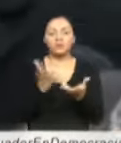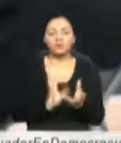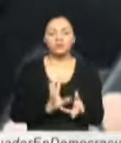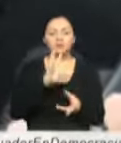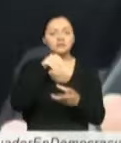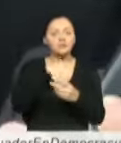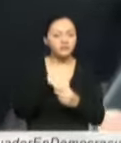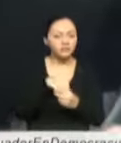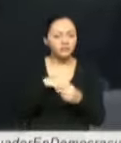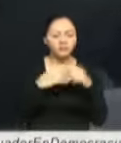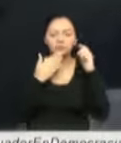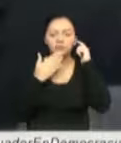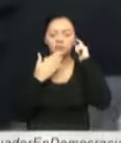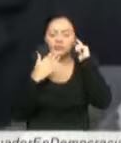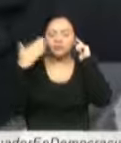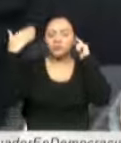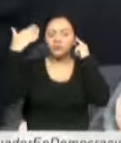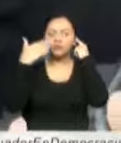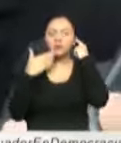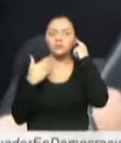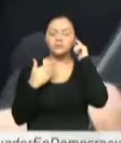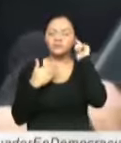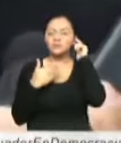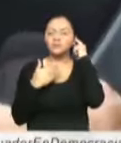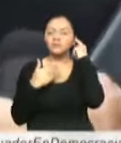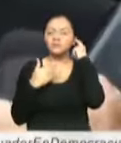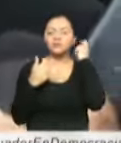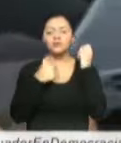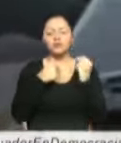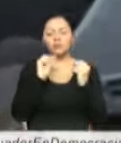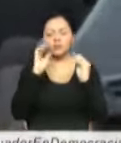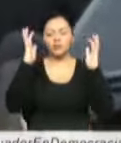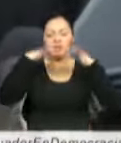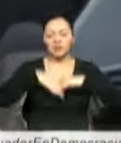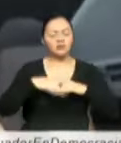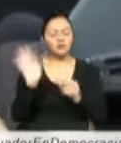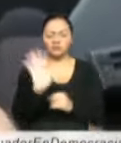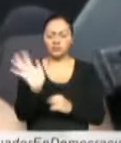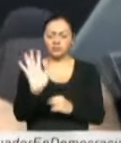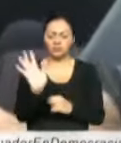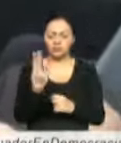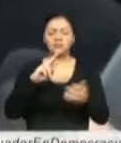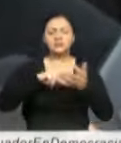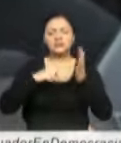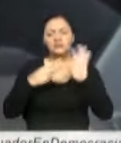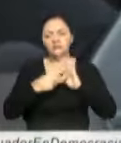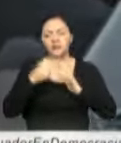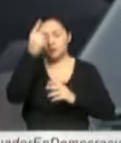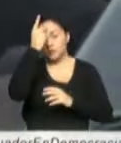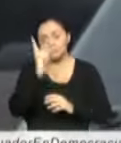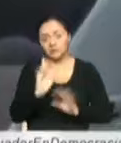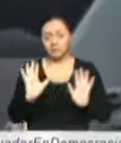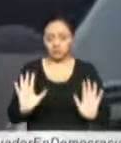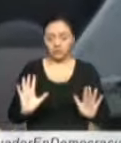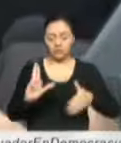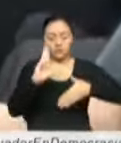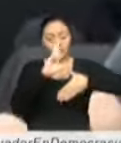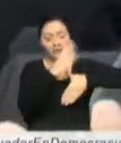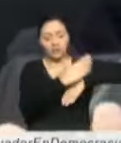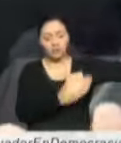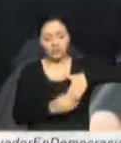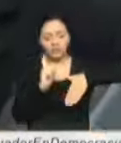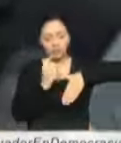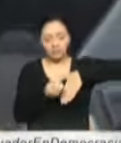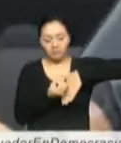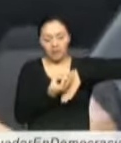para la región en lo político, presidente? Yo llamaría crítico. Sí, es un momento decisivo porque hemos tenido pues una reacción conservadora en los últimos